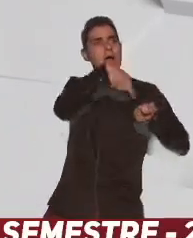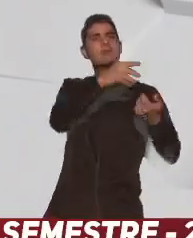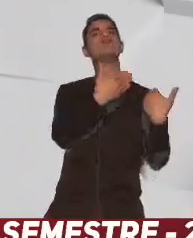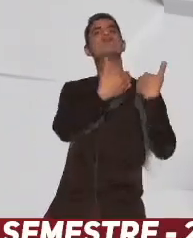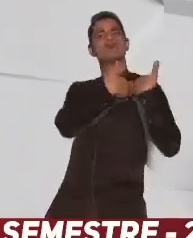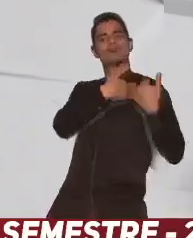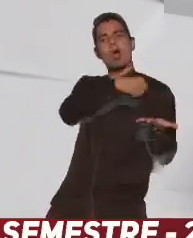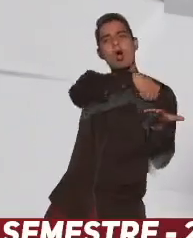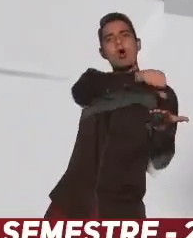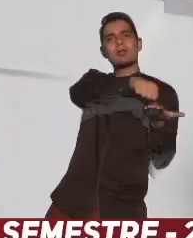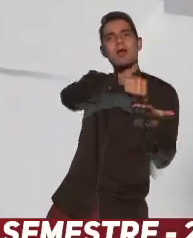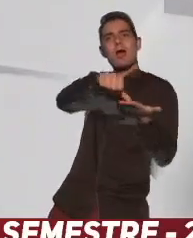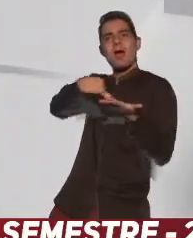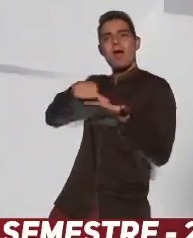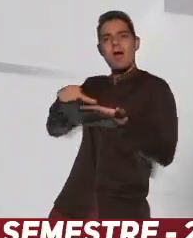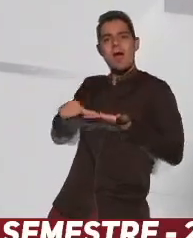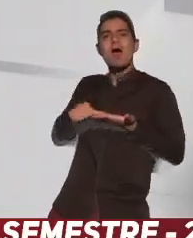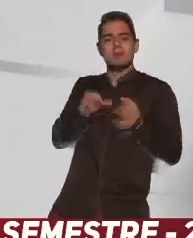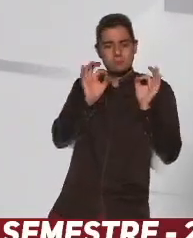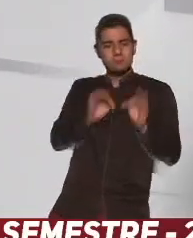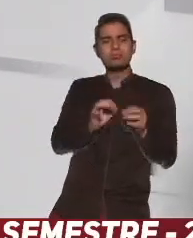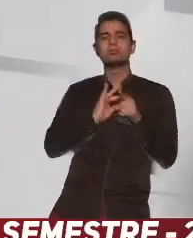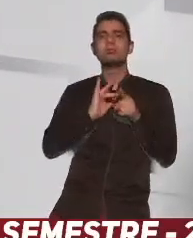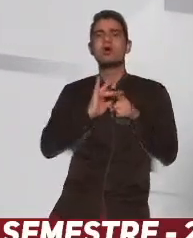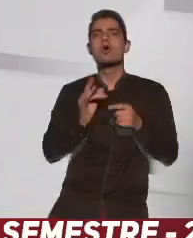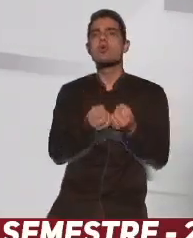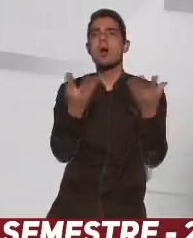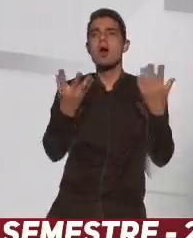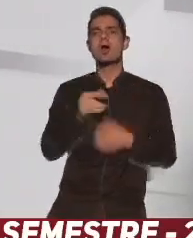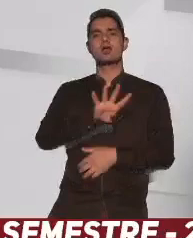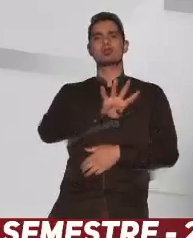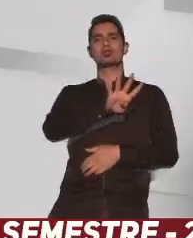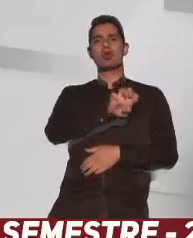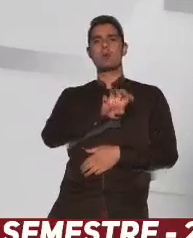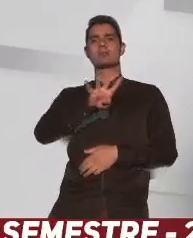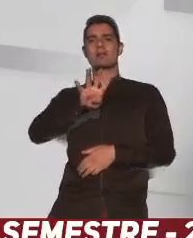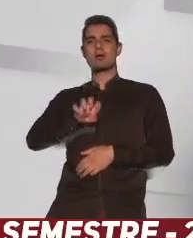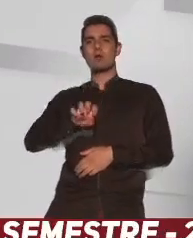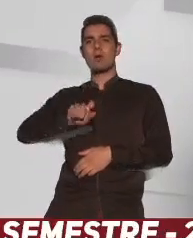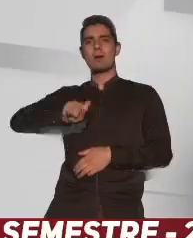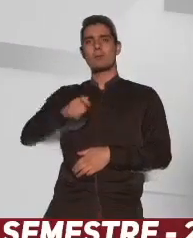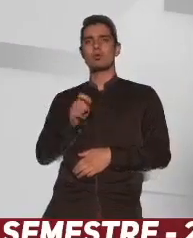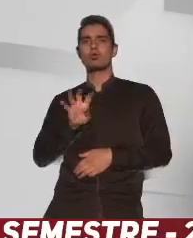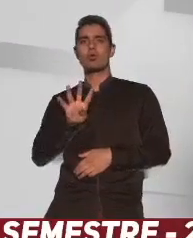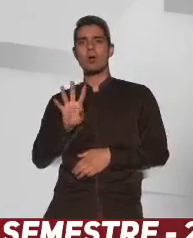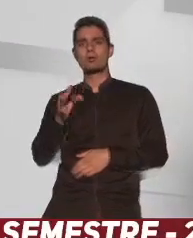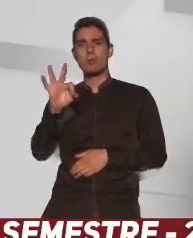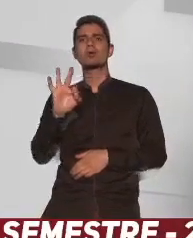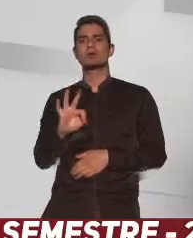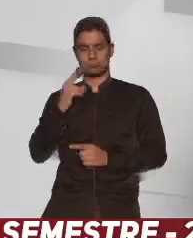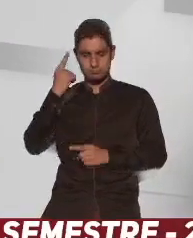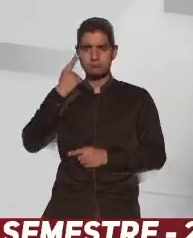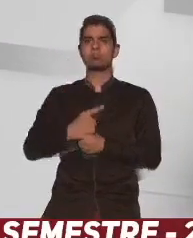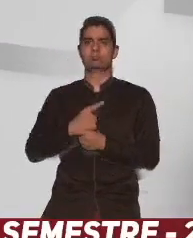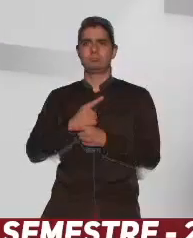el 99.4%, cumpliendo con las metas establecidas por el Ministerio de Defensa